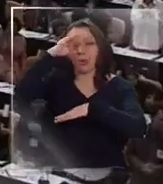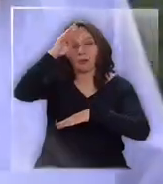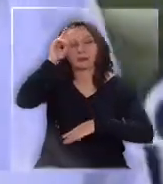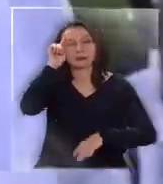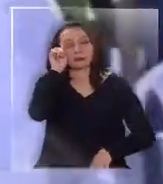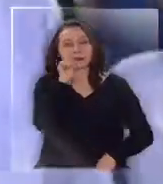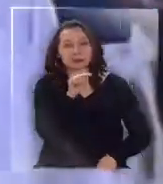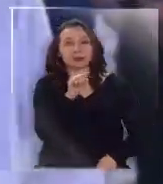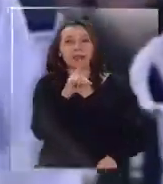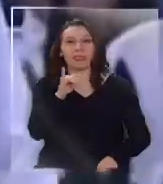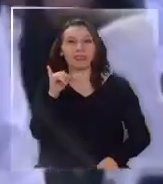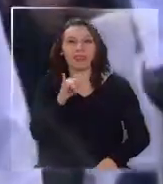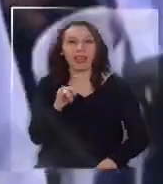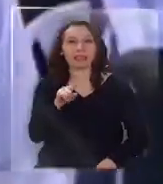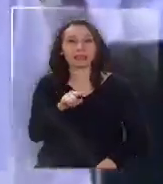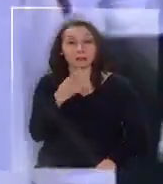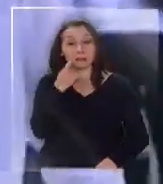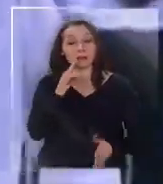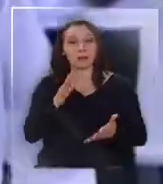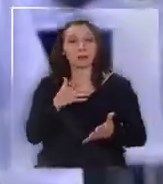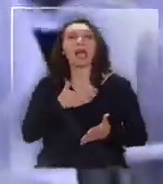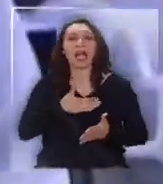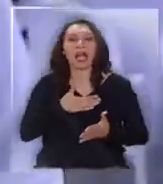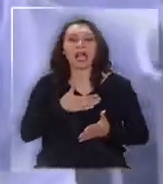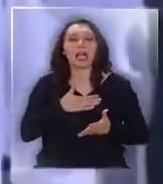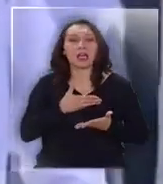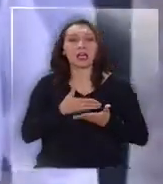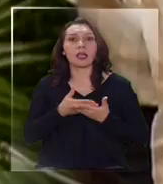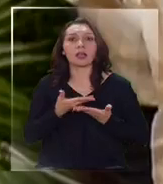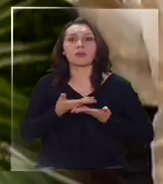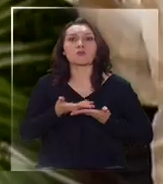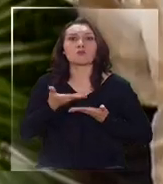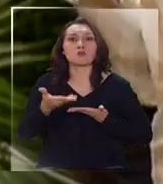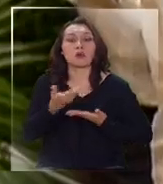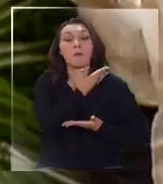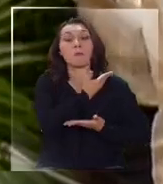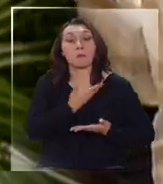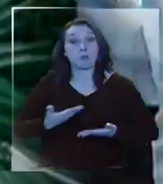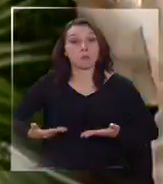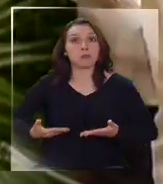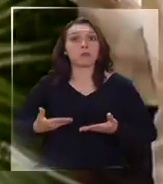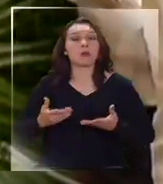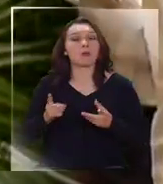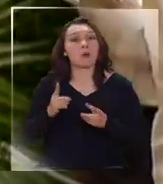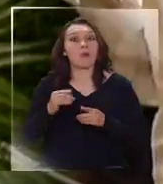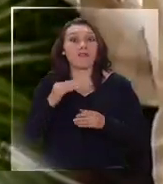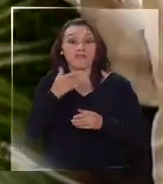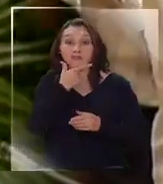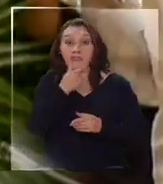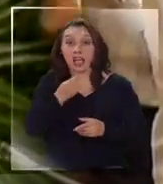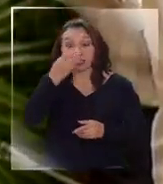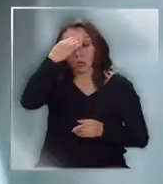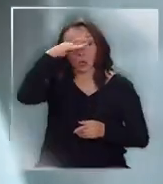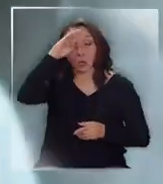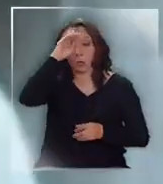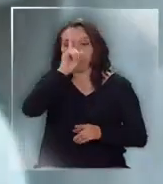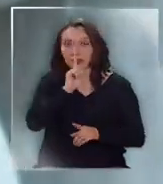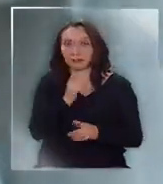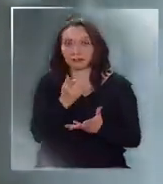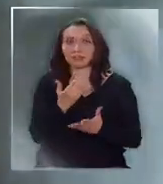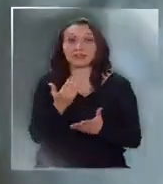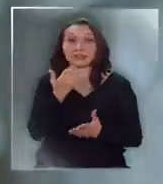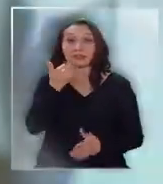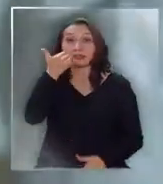Díaz-Canel. El hombre que al parecer está dispuesto a compartir el poder, porque llegar a él en Cuba no es fácil ni gratis, menos si por